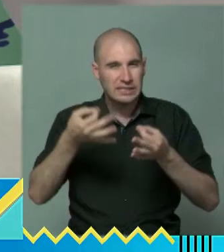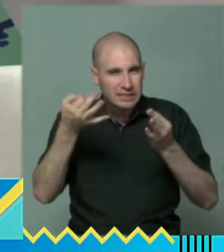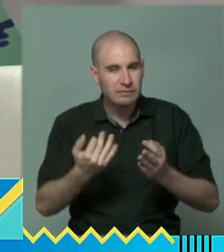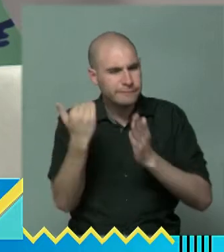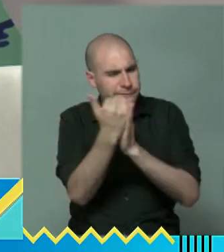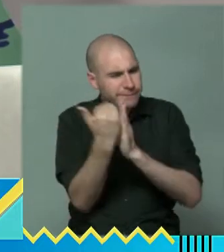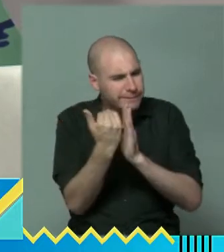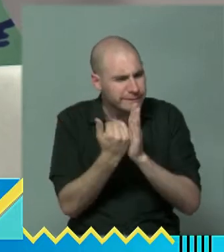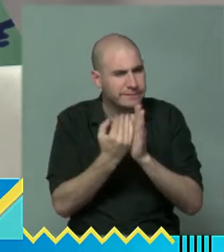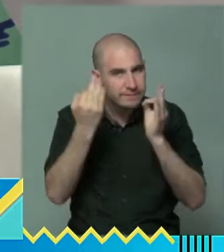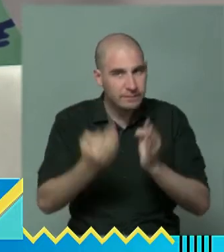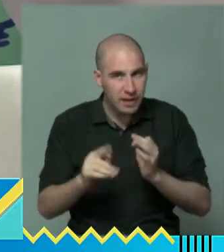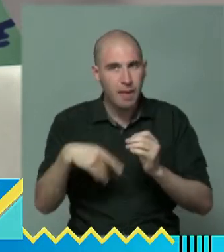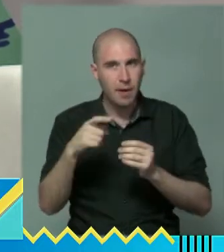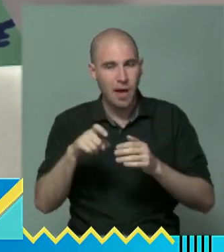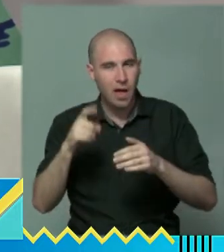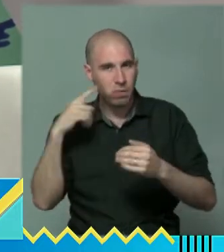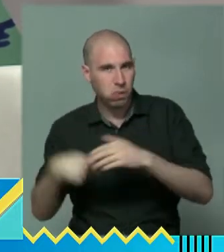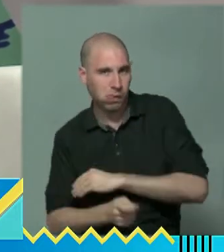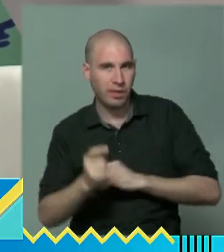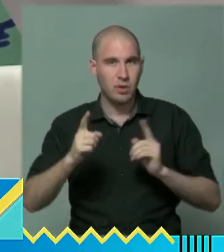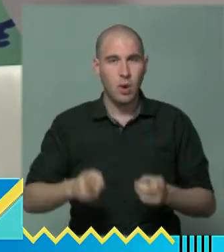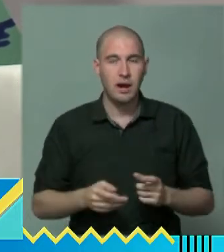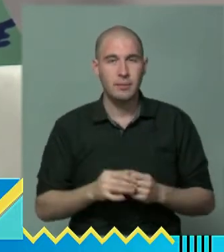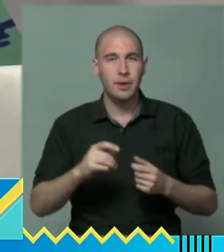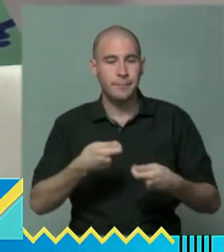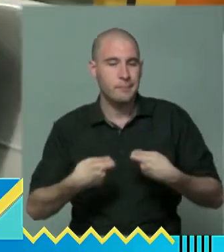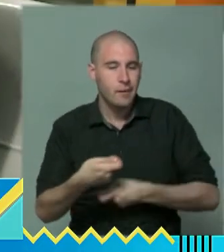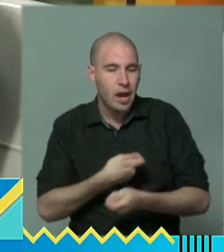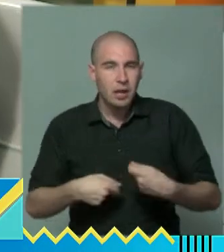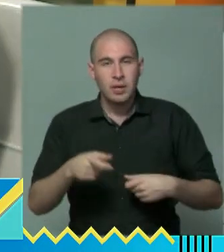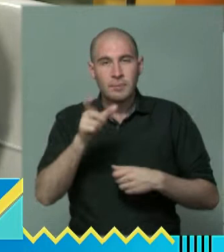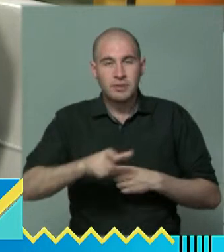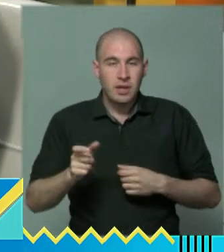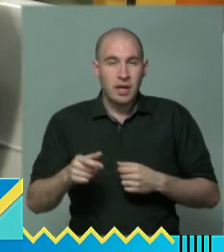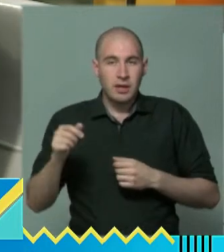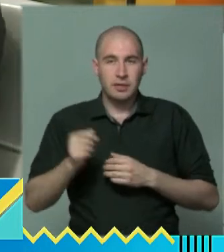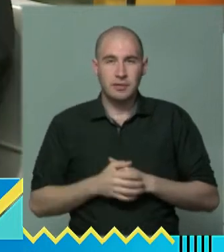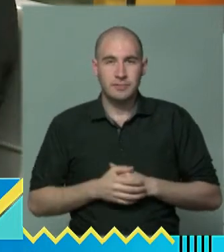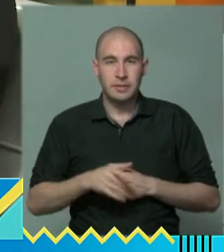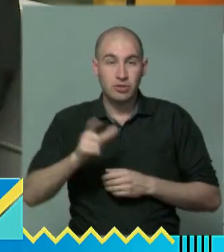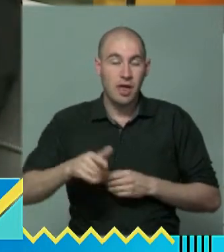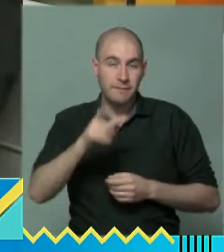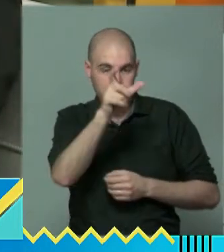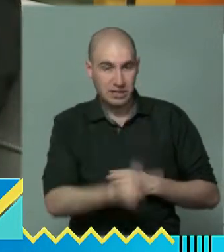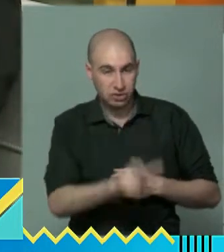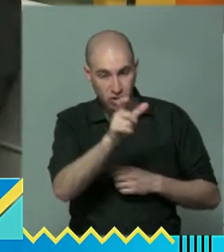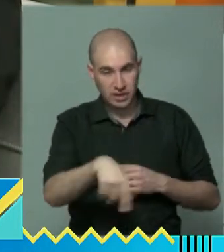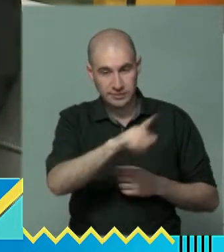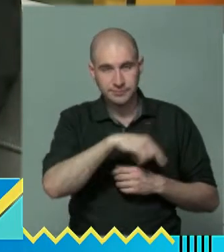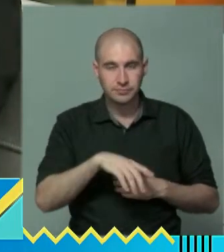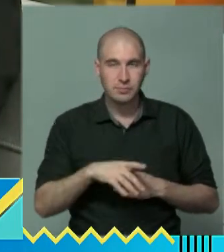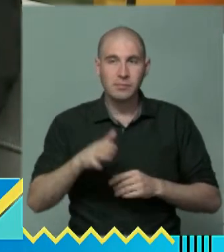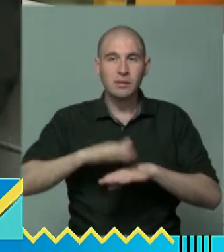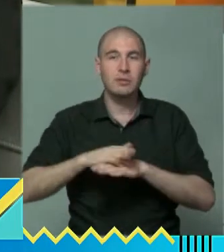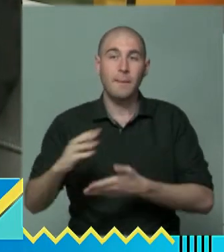fino, y aún así se pudo eludir por la maniobra de las personas de existencia física, quedas exento